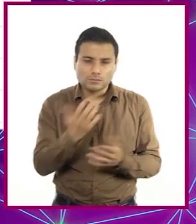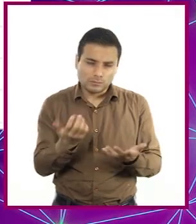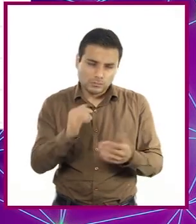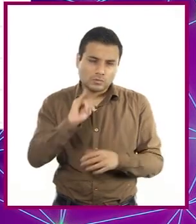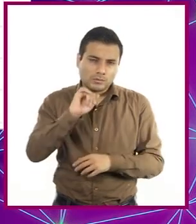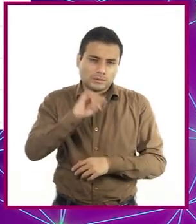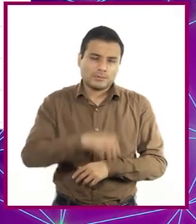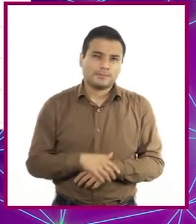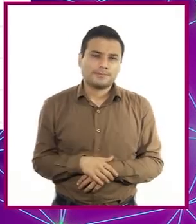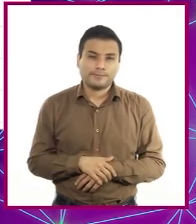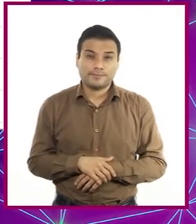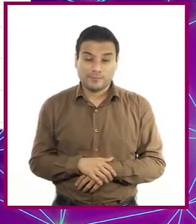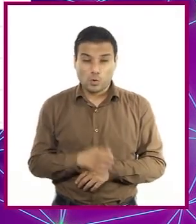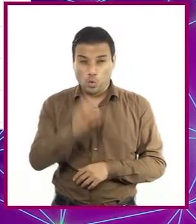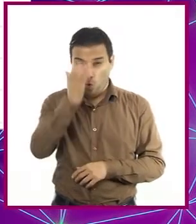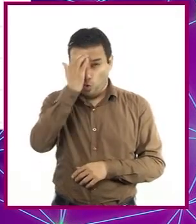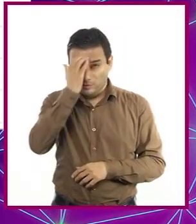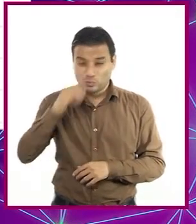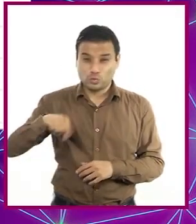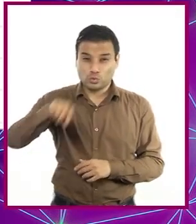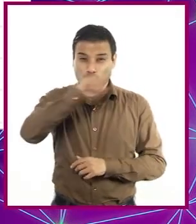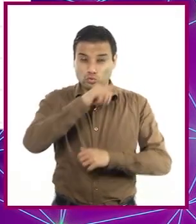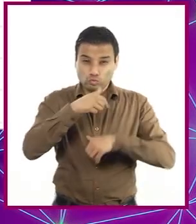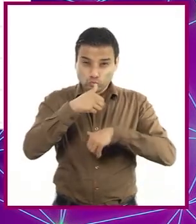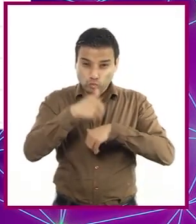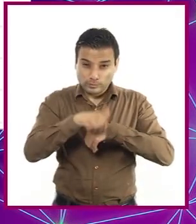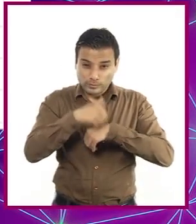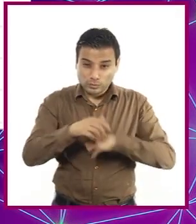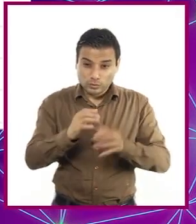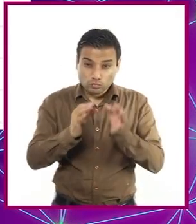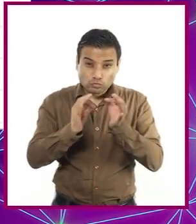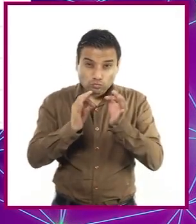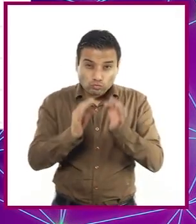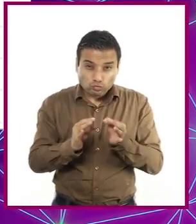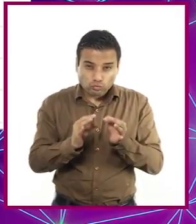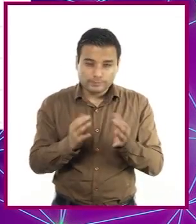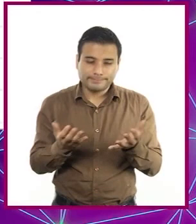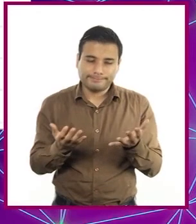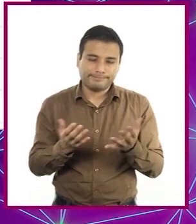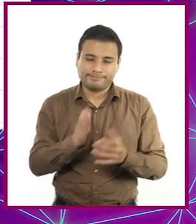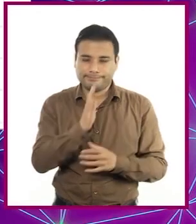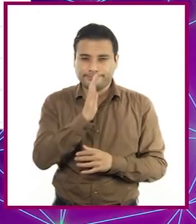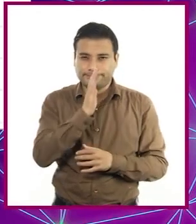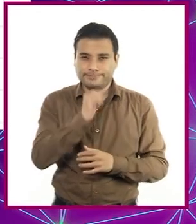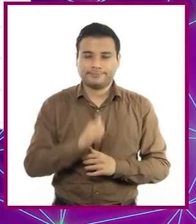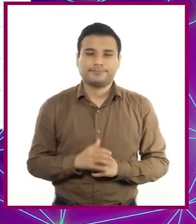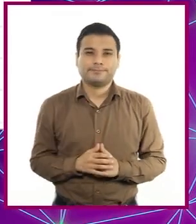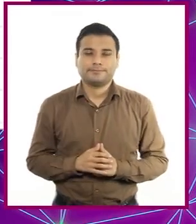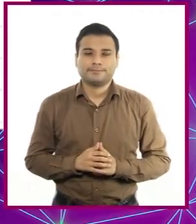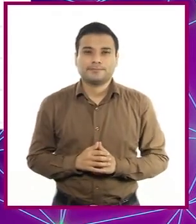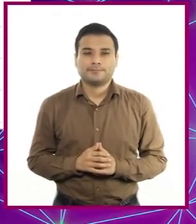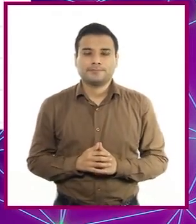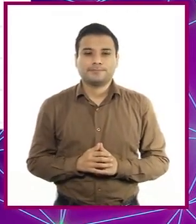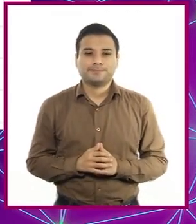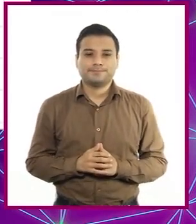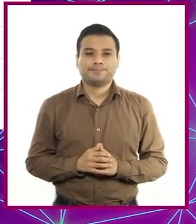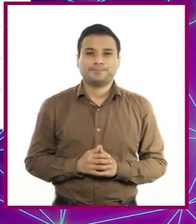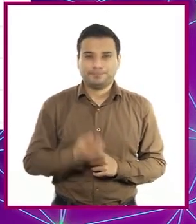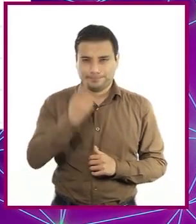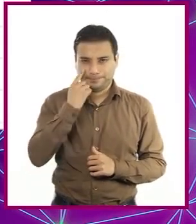tener datos milimétricos, nuestro cálculo variaría de las cifras exactas. Localiza las